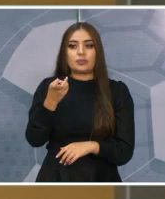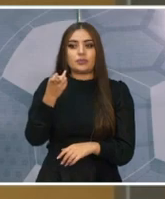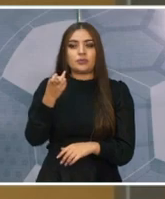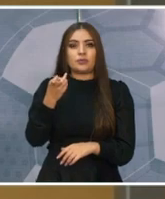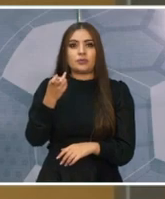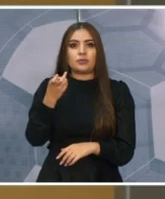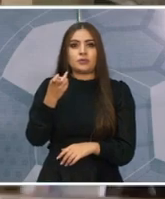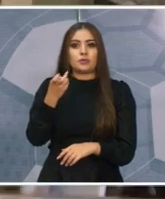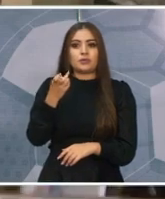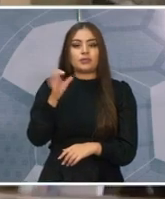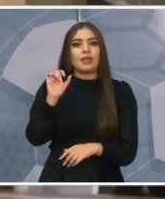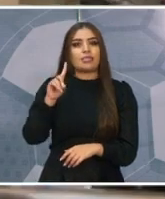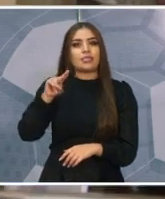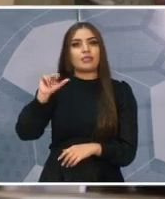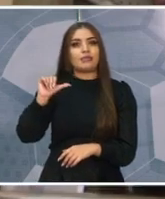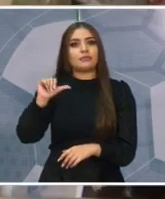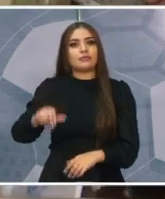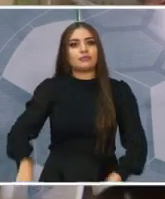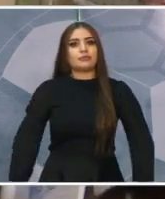Juárez.